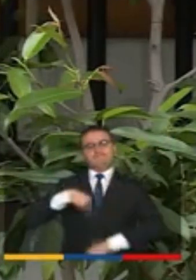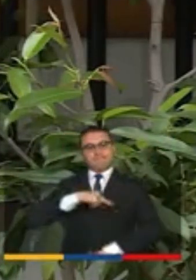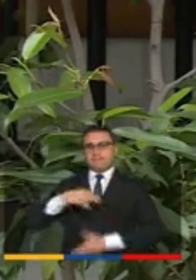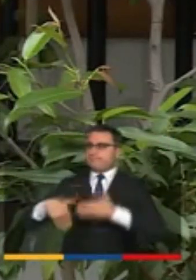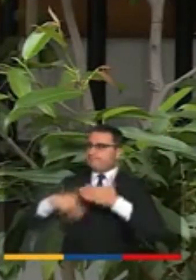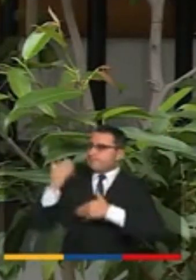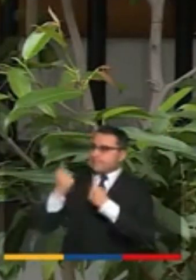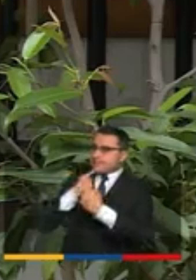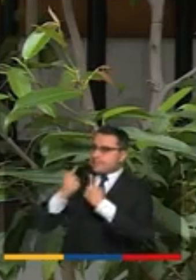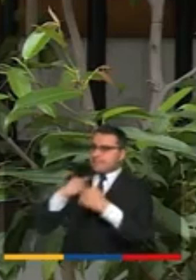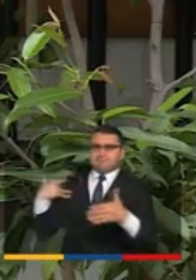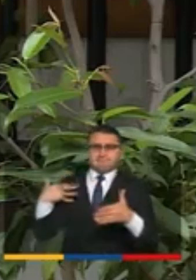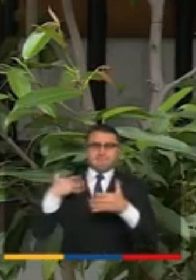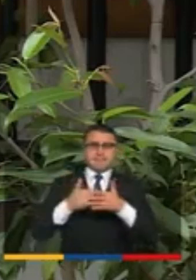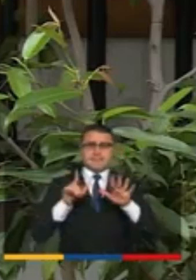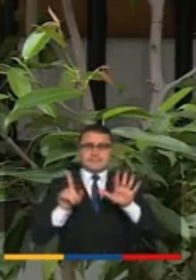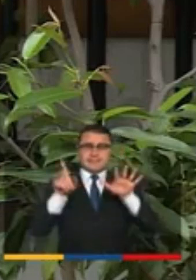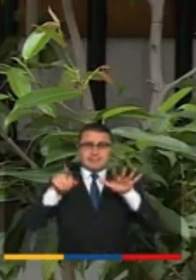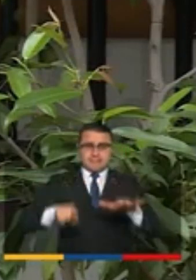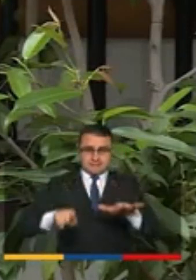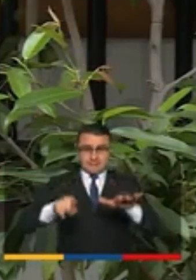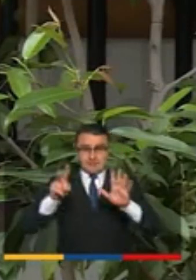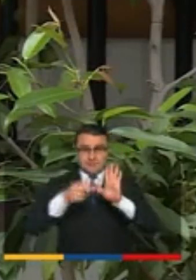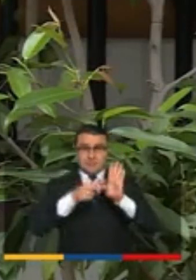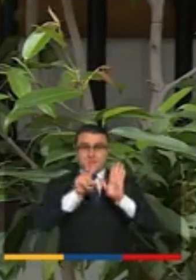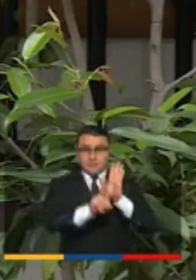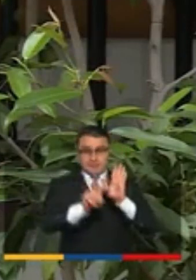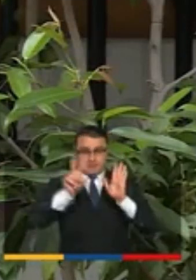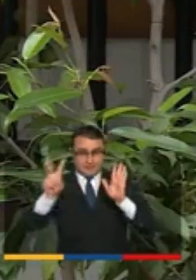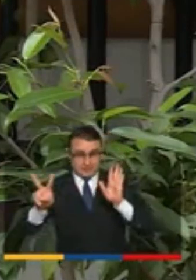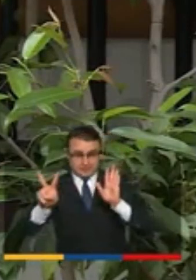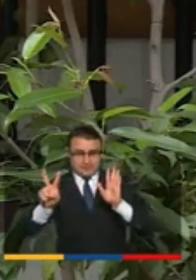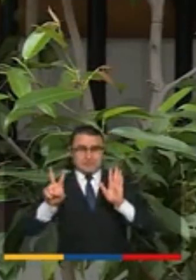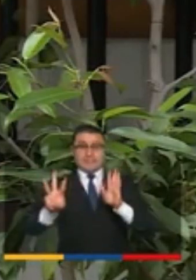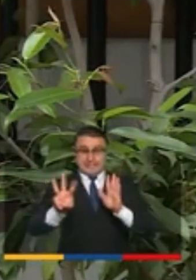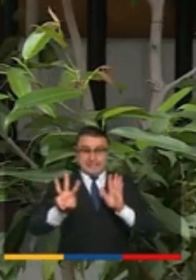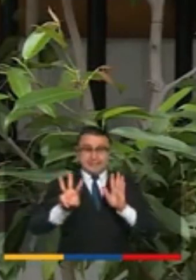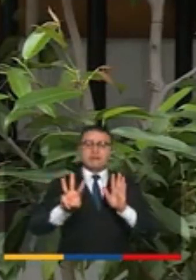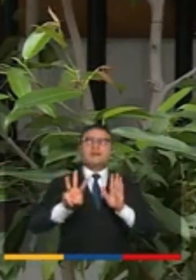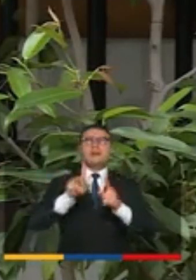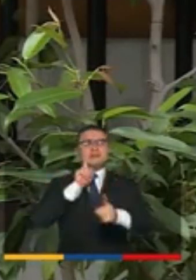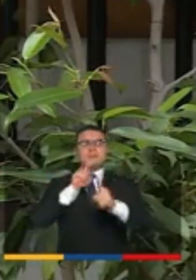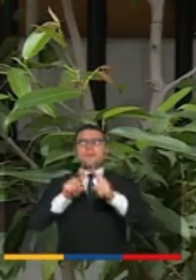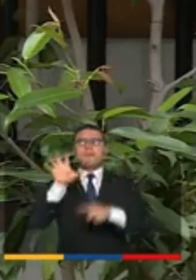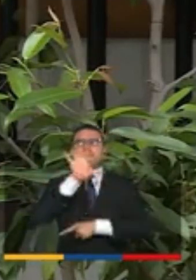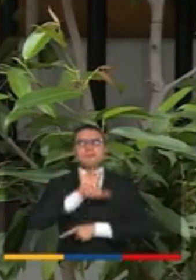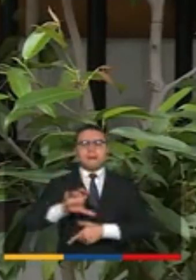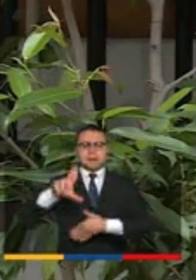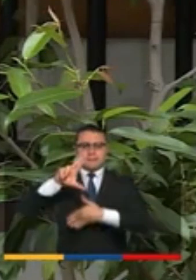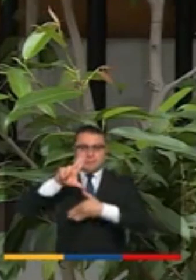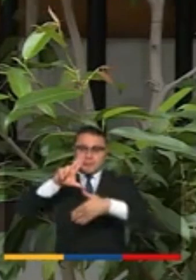durante este primer semestre del 2023, tanto en el marco del Grupo de Países de América Latina y el